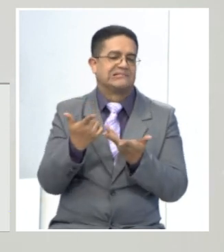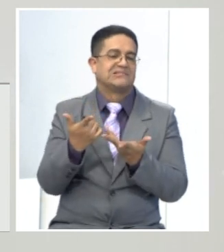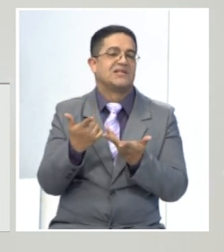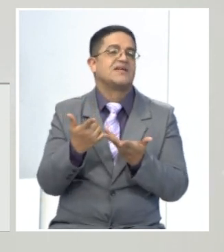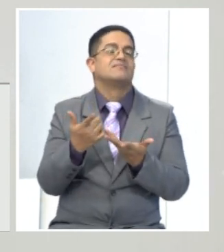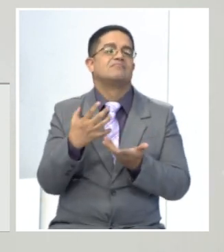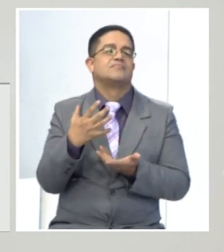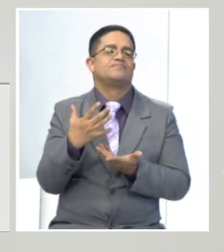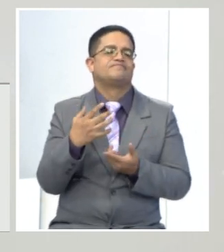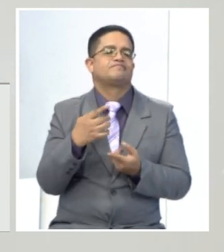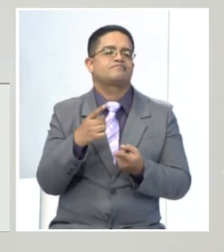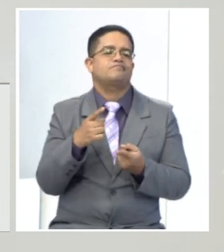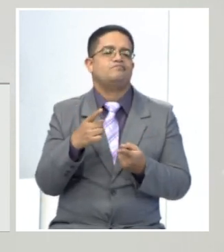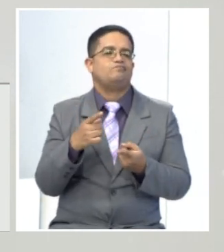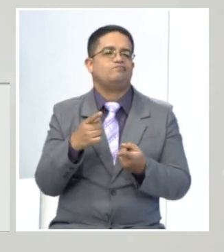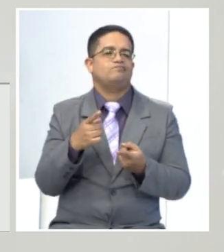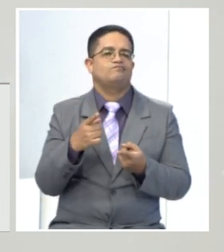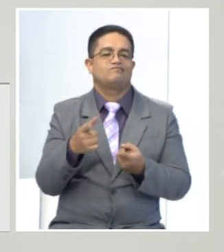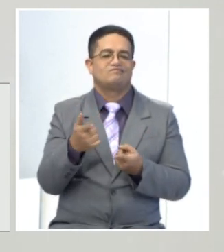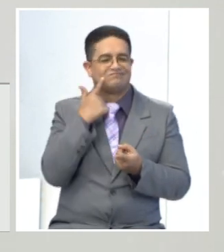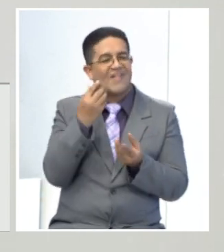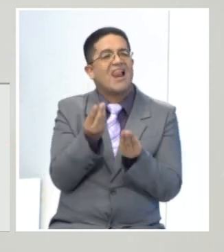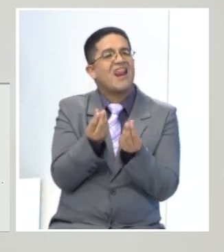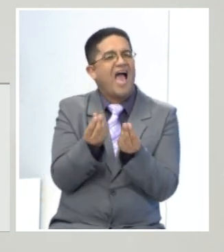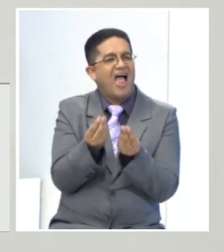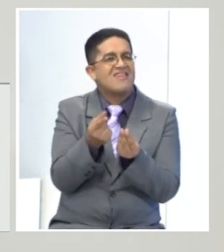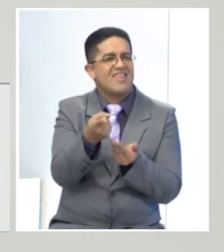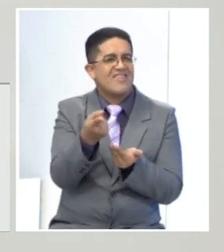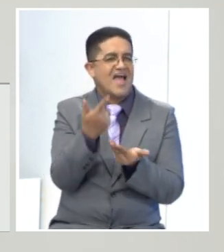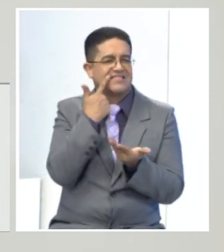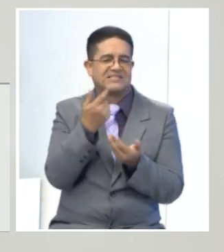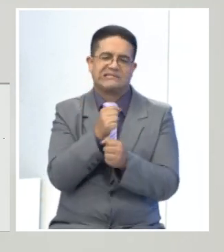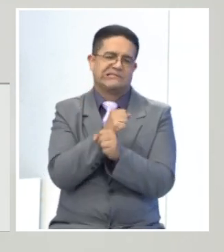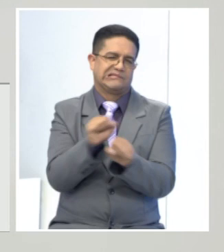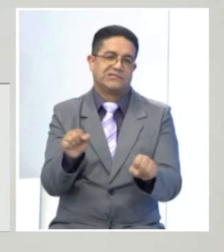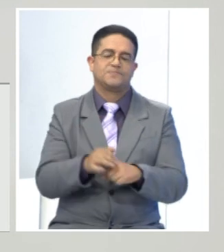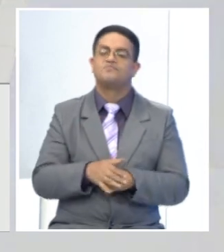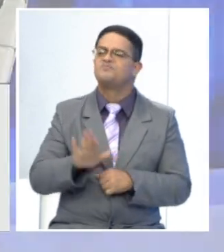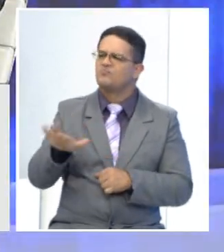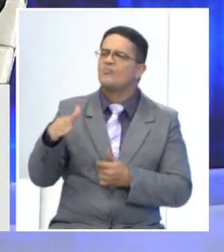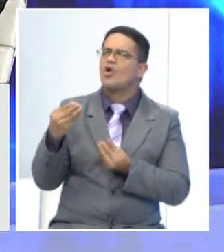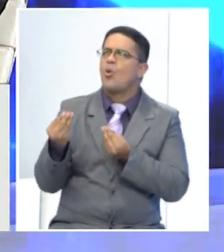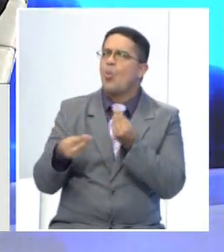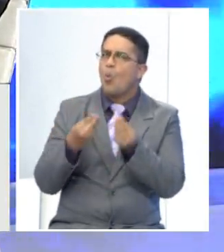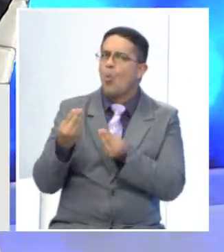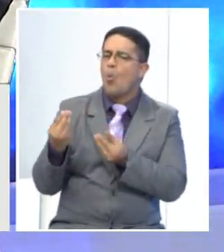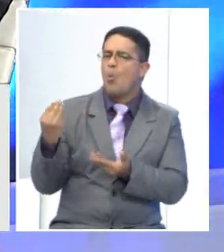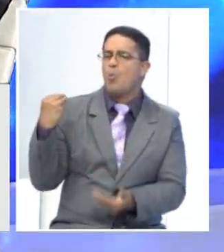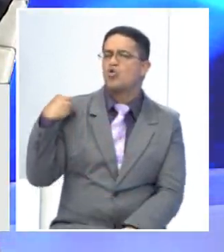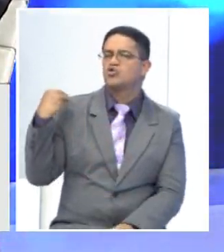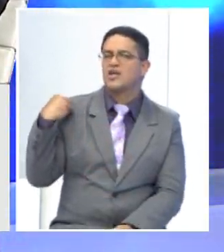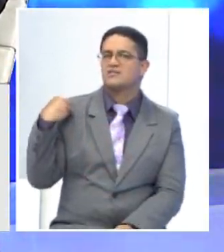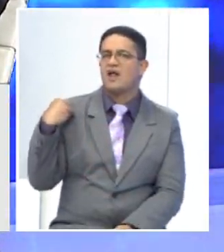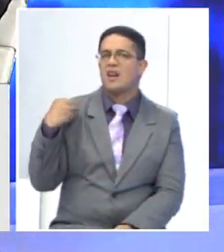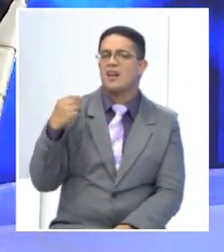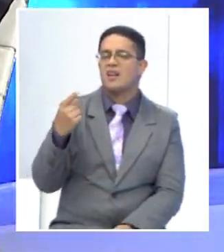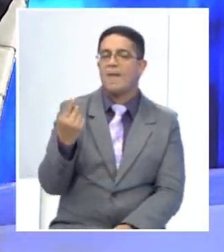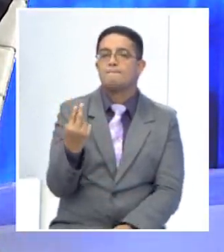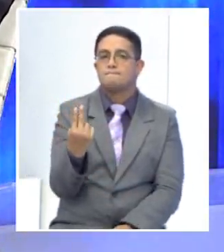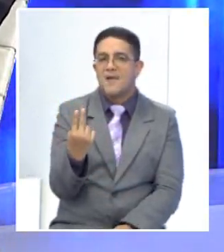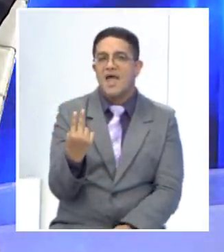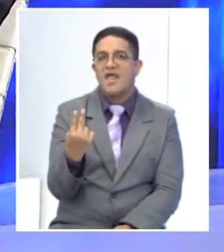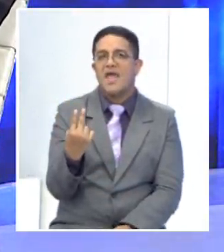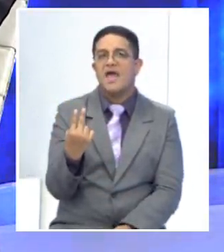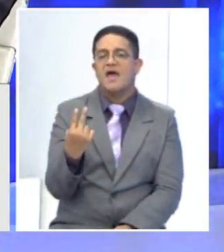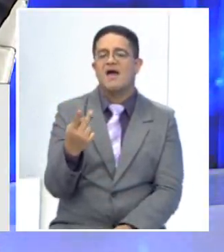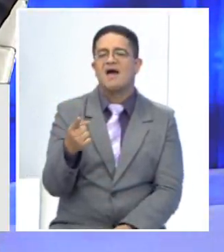en la calidad del embrión que es obtenido. ¿Cuáles son esas señales, doctor, que le pueden indicar a esa pareja? Porque tal como